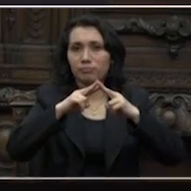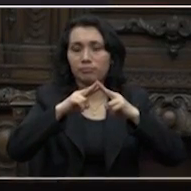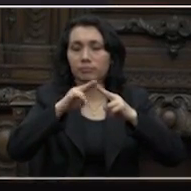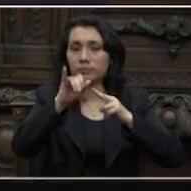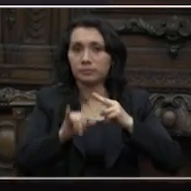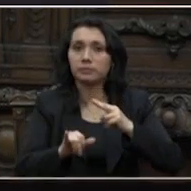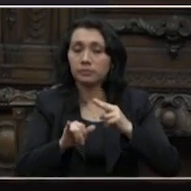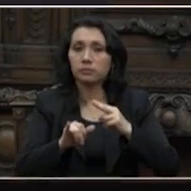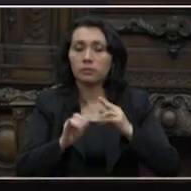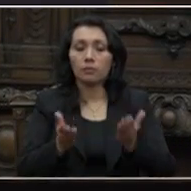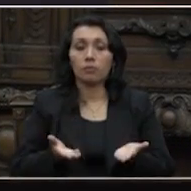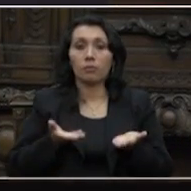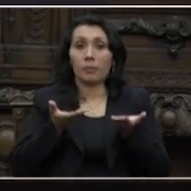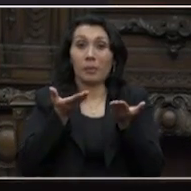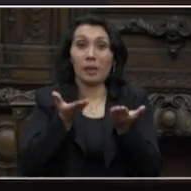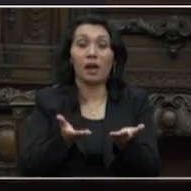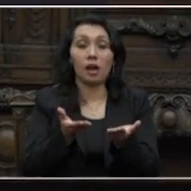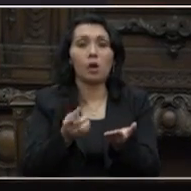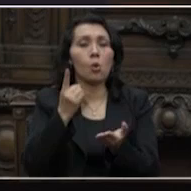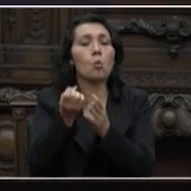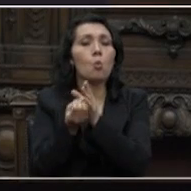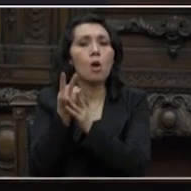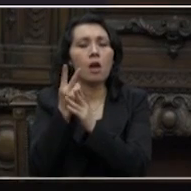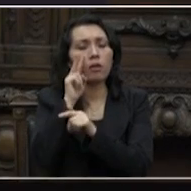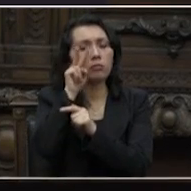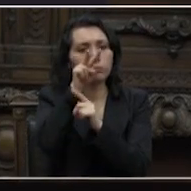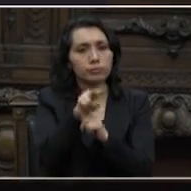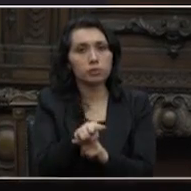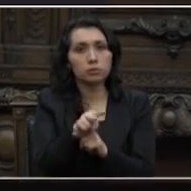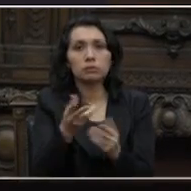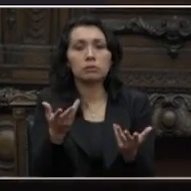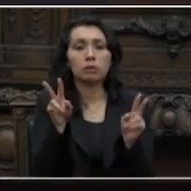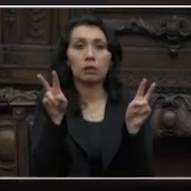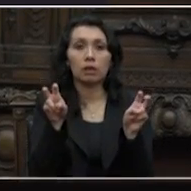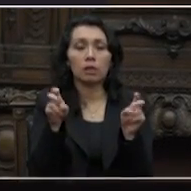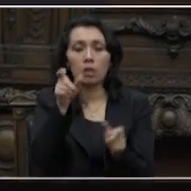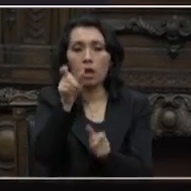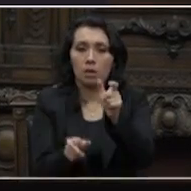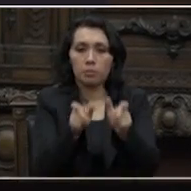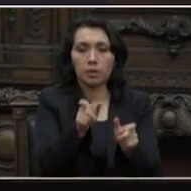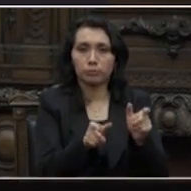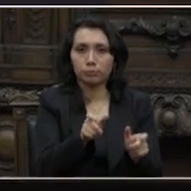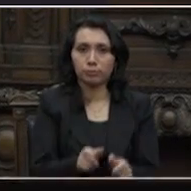y proporcionar una nueva mirada sobre los sujetos.